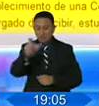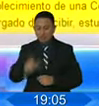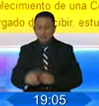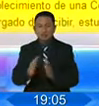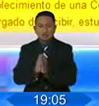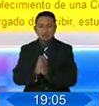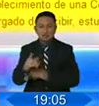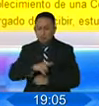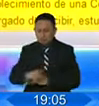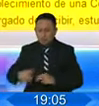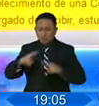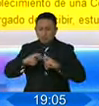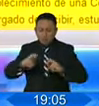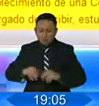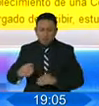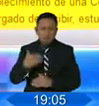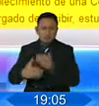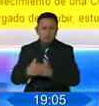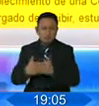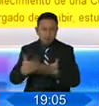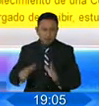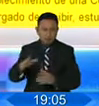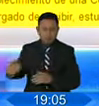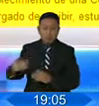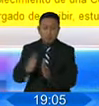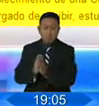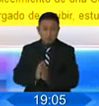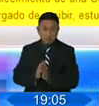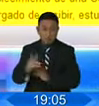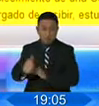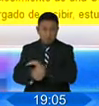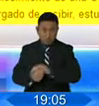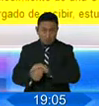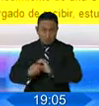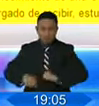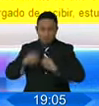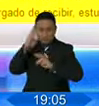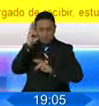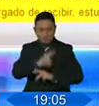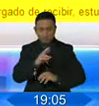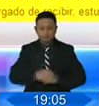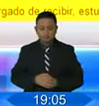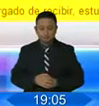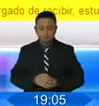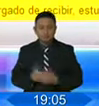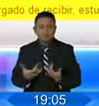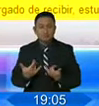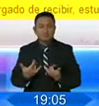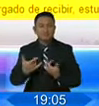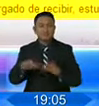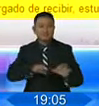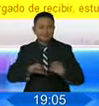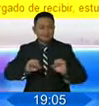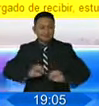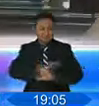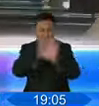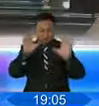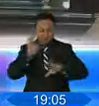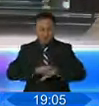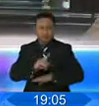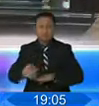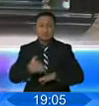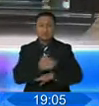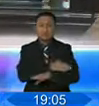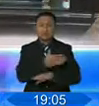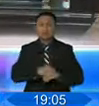estudiar, procesar y resolver las solicitudes de la condición de refugiado. Esta aclaración llega luego de que el abogado de pareja,